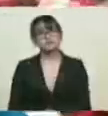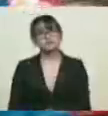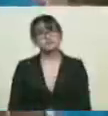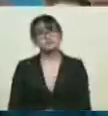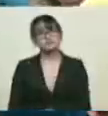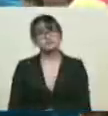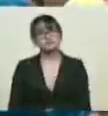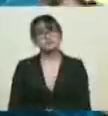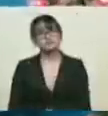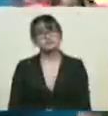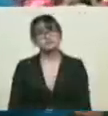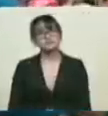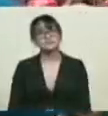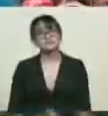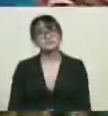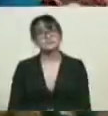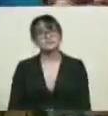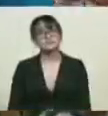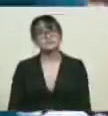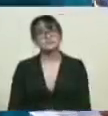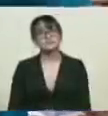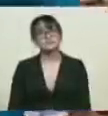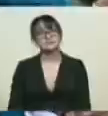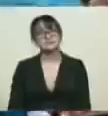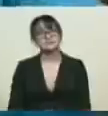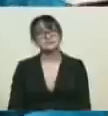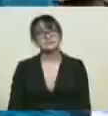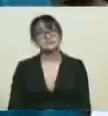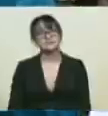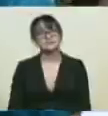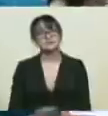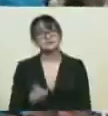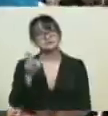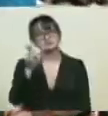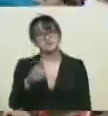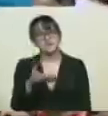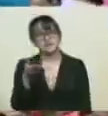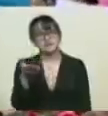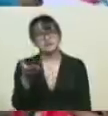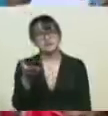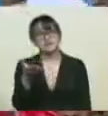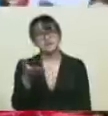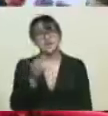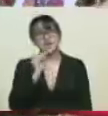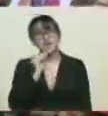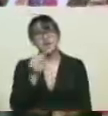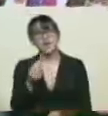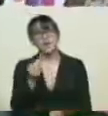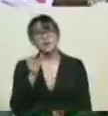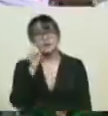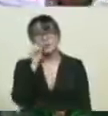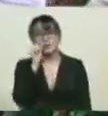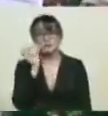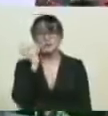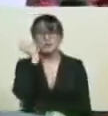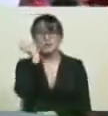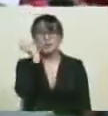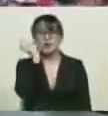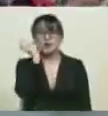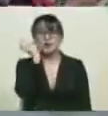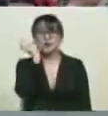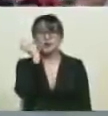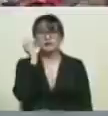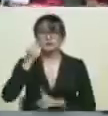Quiero dejarlo grabado en ti, compañera. Compañero, joven, mujer,